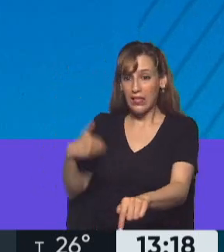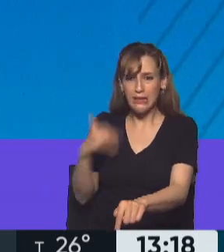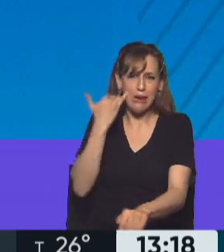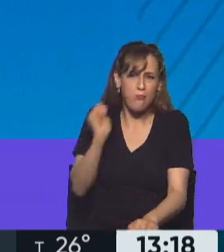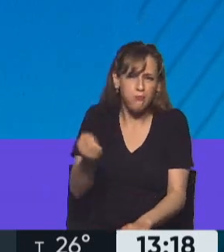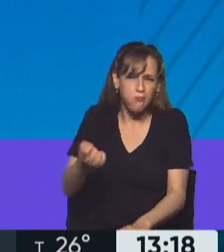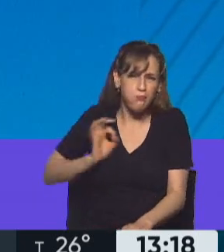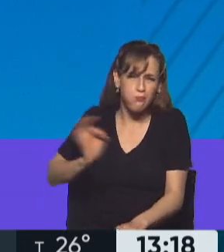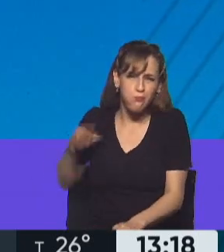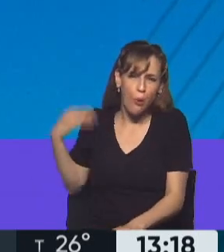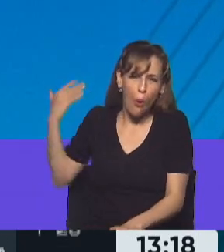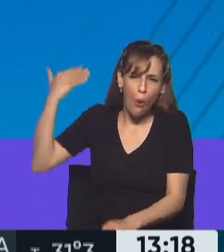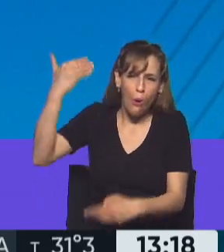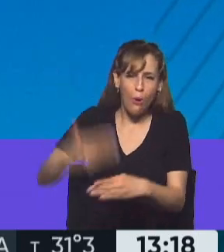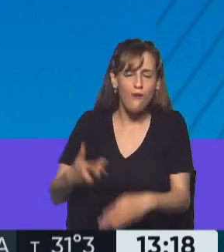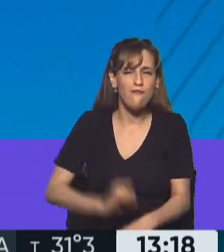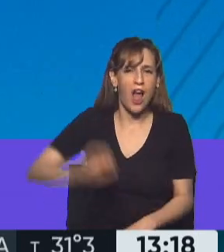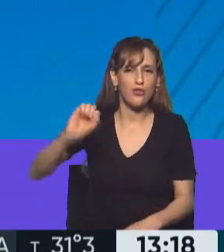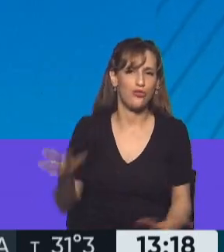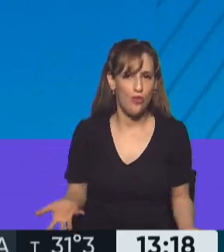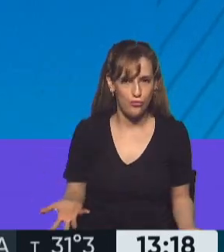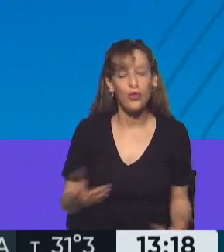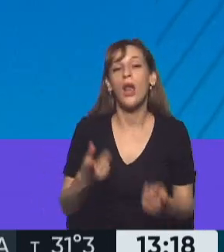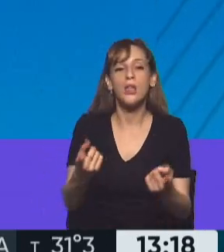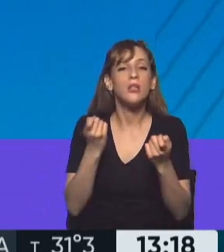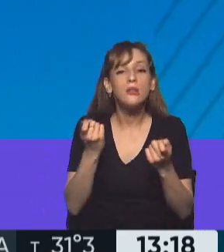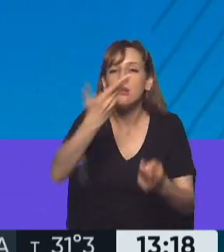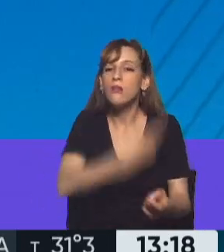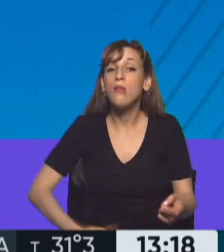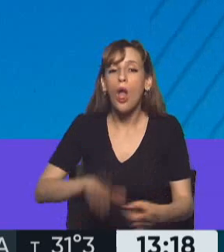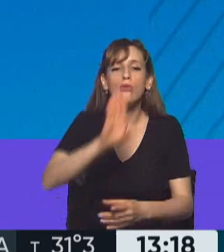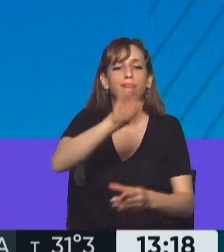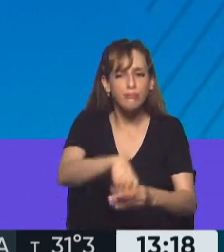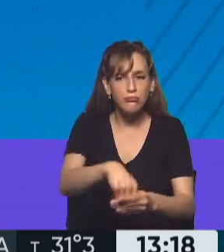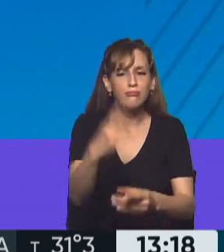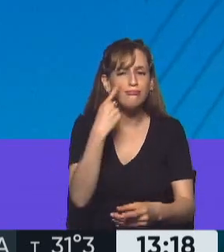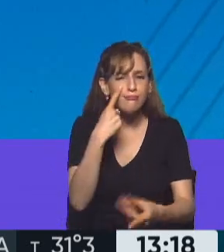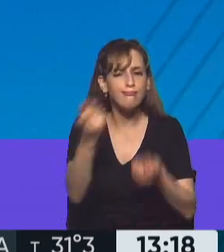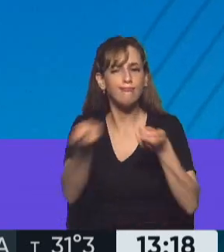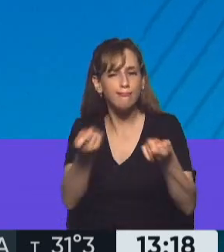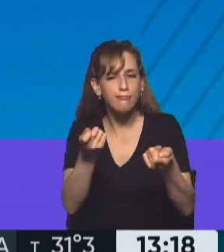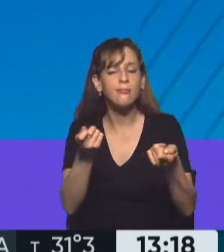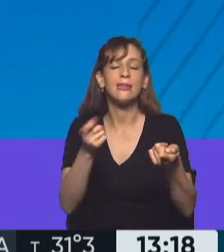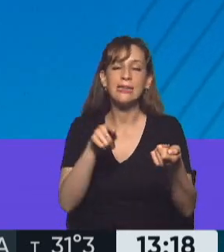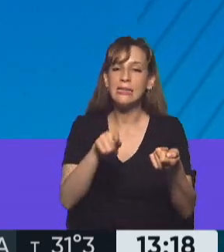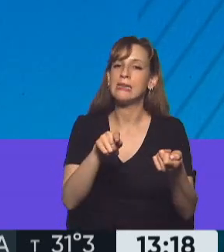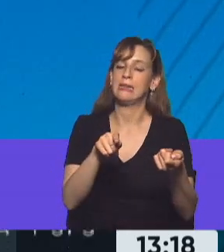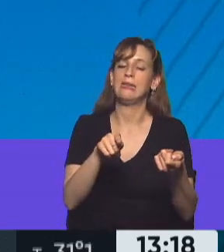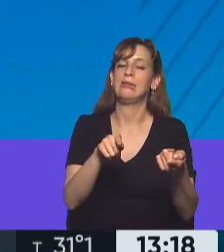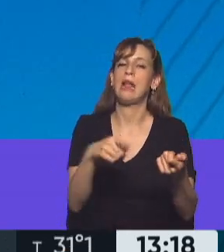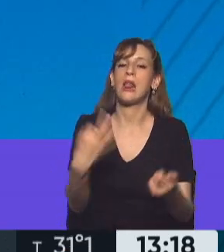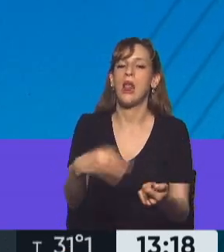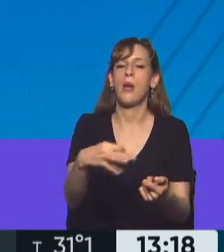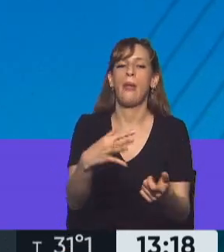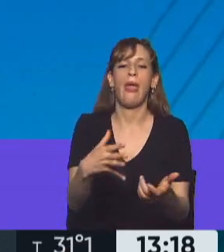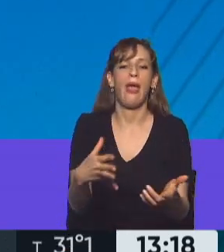que efectivamente necesita la atención del Estado, de la regulación estatal, bueno, aparece la necesidad de ponerle nombre y apellido a qué es lo